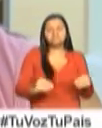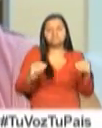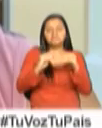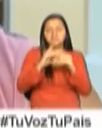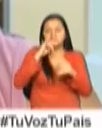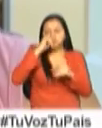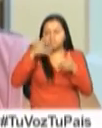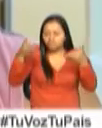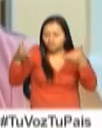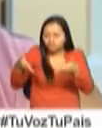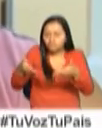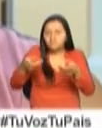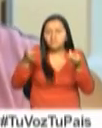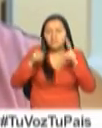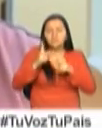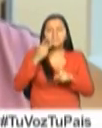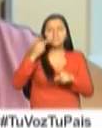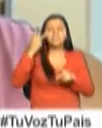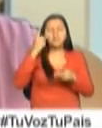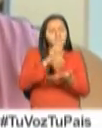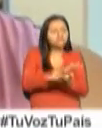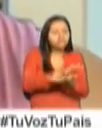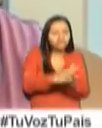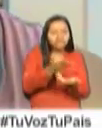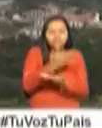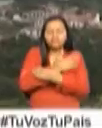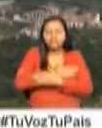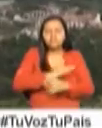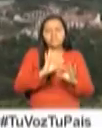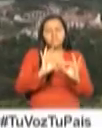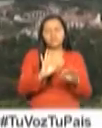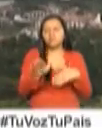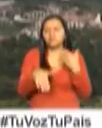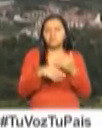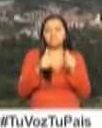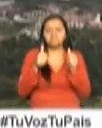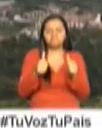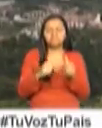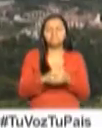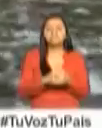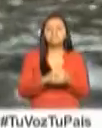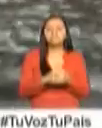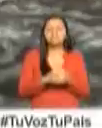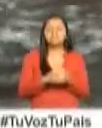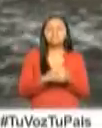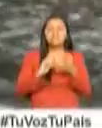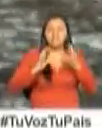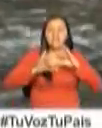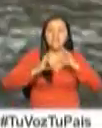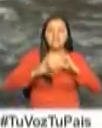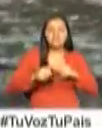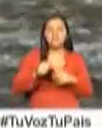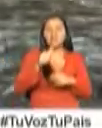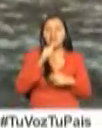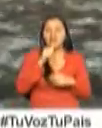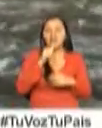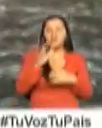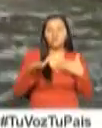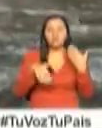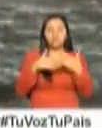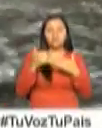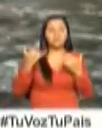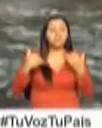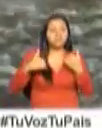los niños, hacia nosotros los mismos, los familiares, es muy buena. Sus paisajes, clima y aguas que prometen una